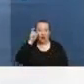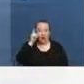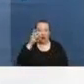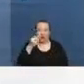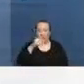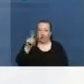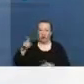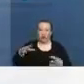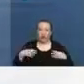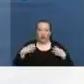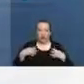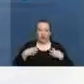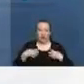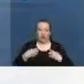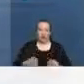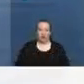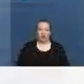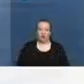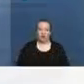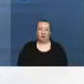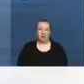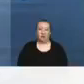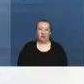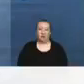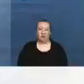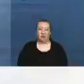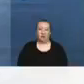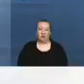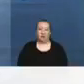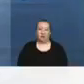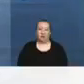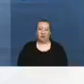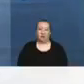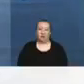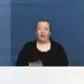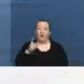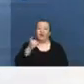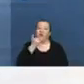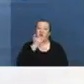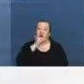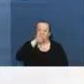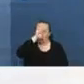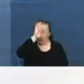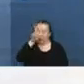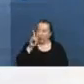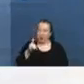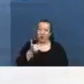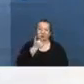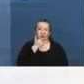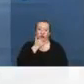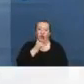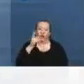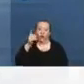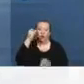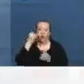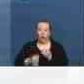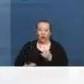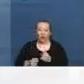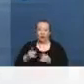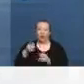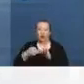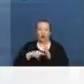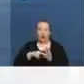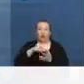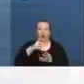sino porque tan menos mal están los que siempre estuvieron mal entre ellos los últimos entre los últimos serán nuestros presos